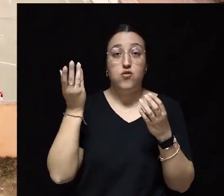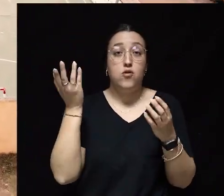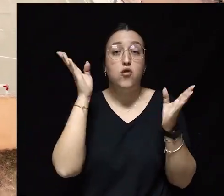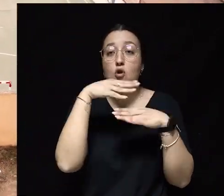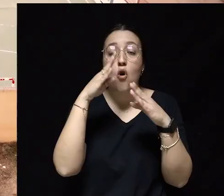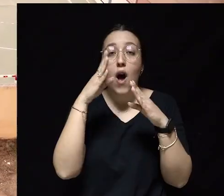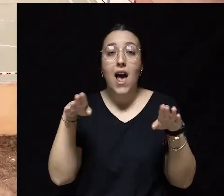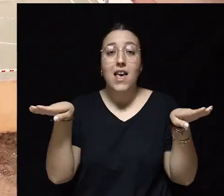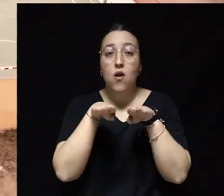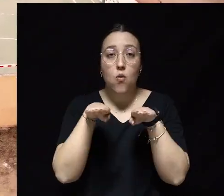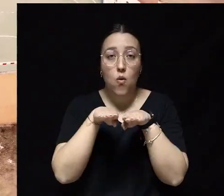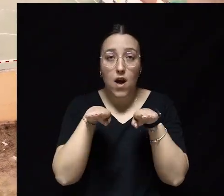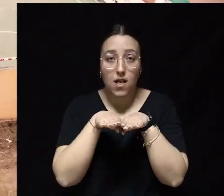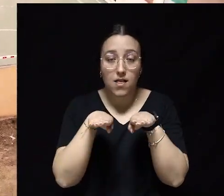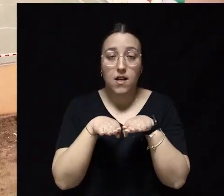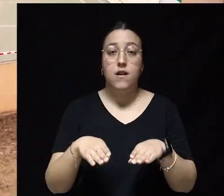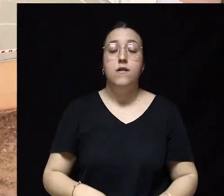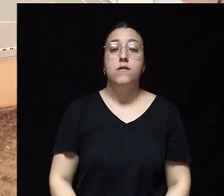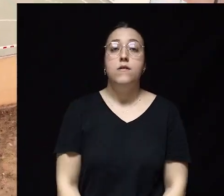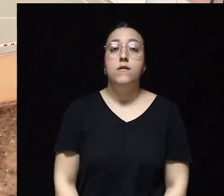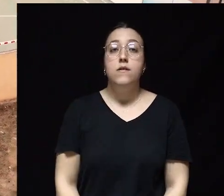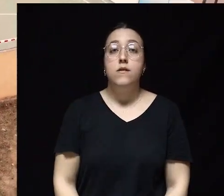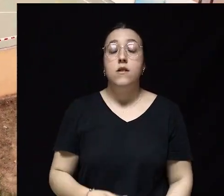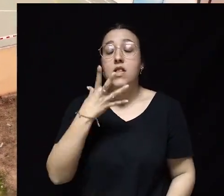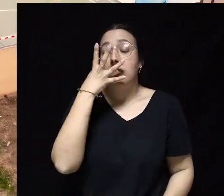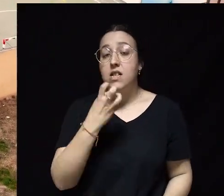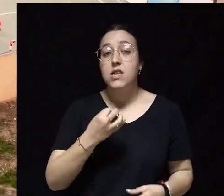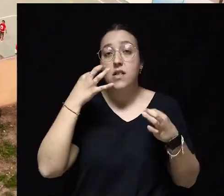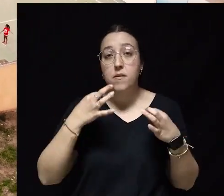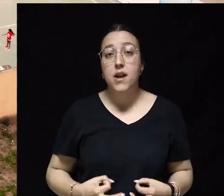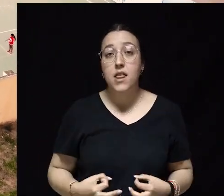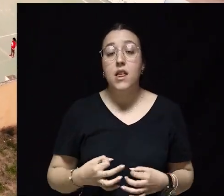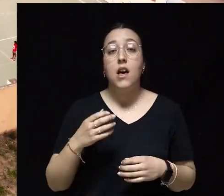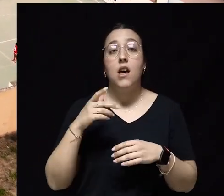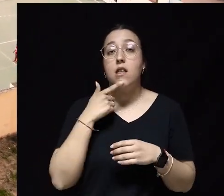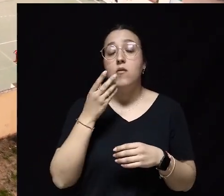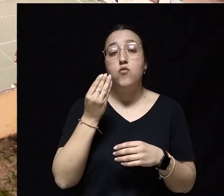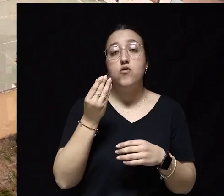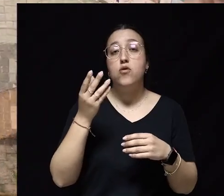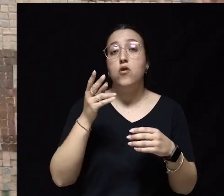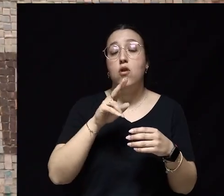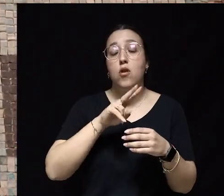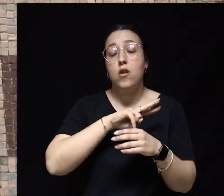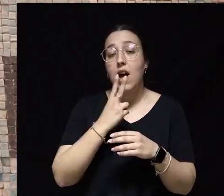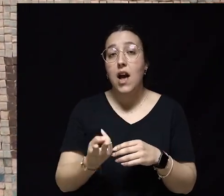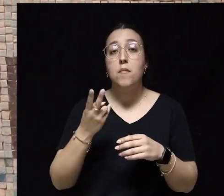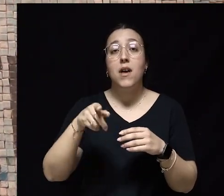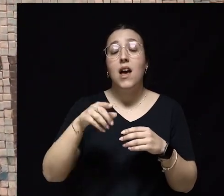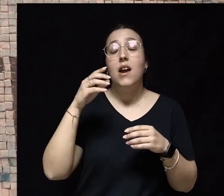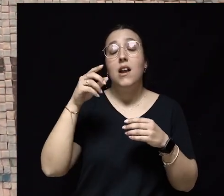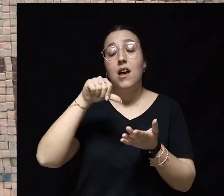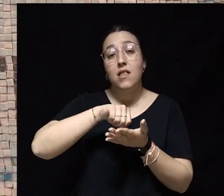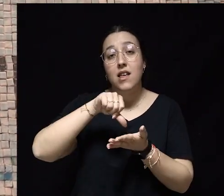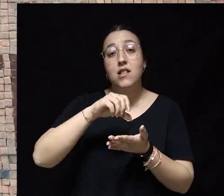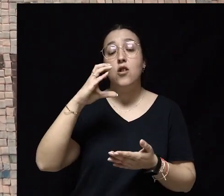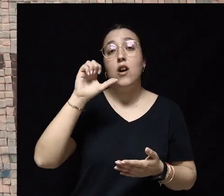algunos, implantando los proyectos educativos de éxito, son la envidia del resto. La triste realidad es que ocurre